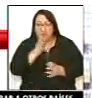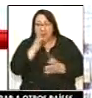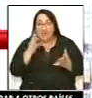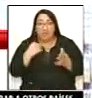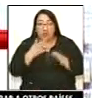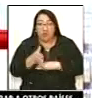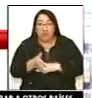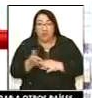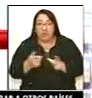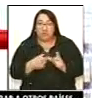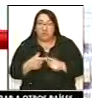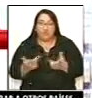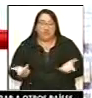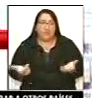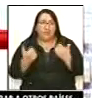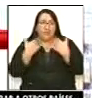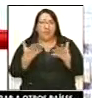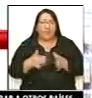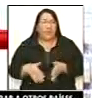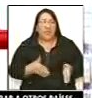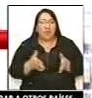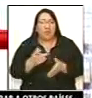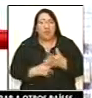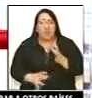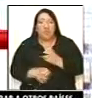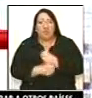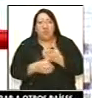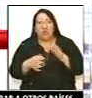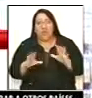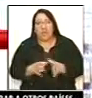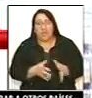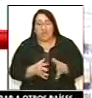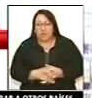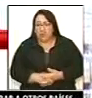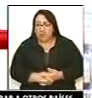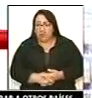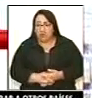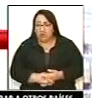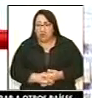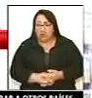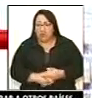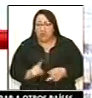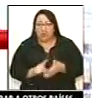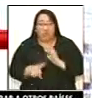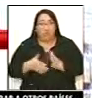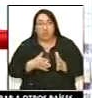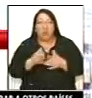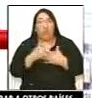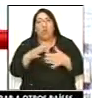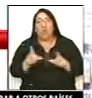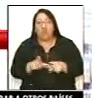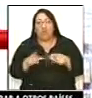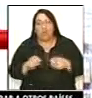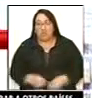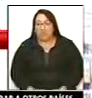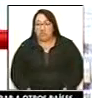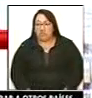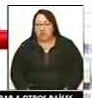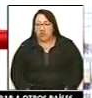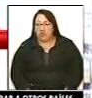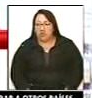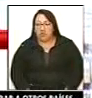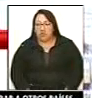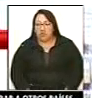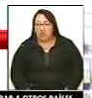vamos a llegar, no importa el camino que tomemos, podemos tomar cualquier camino, porque nos va a conducir a cualquier parte. Lo que sí creo es que